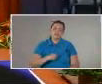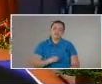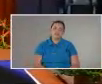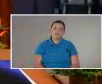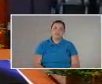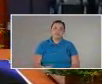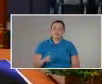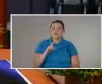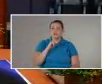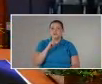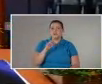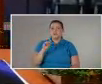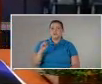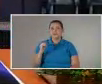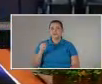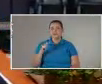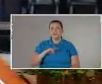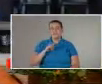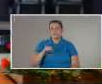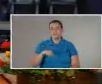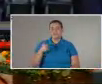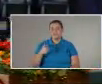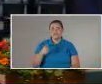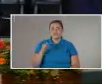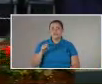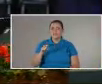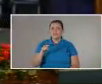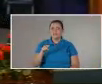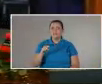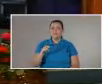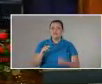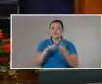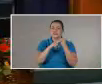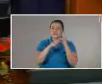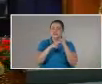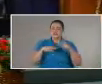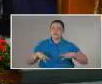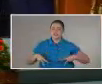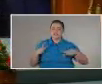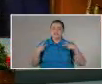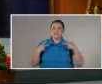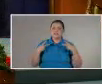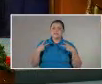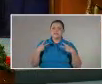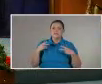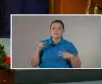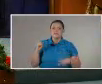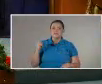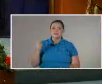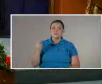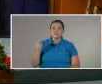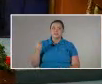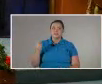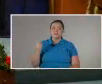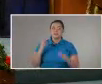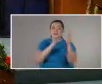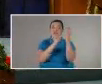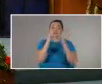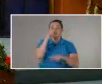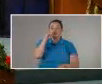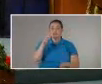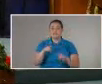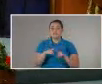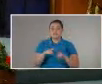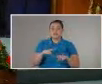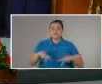bien, solo estoy diciendo que esa es una condición de la vida que Jesús también tuvo. Es más, la Biblia dice